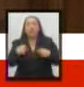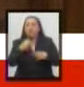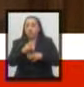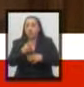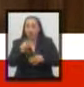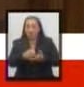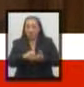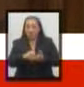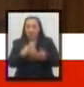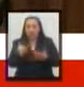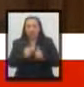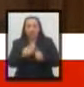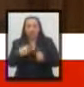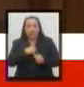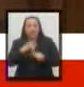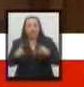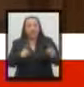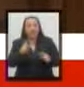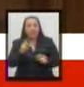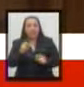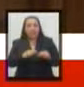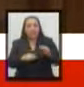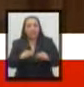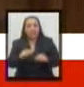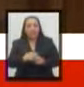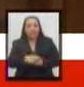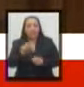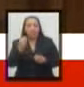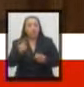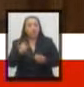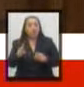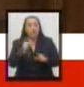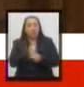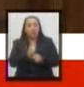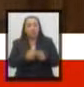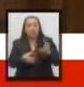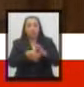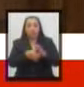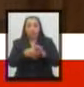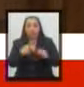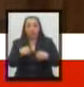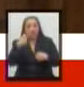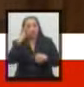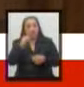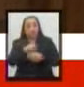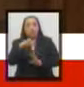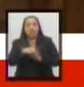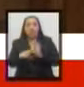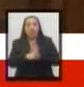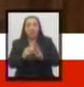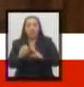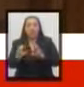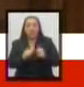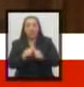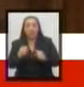una vez, Rosario, aquí con nuestro director del equivalente al DANE, porque ustedes dos no trabajan juntos y yo sugiero en el proyecto de ley, en la discusión